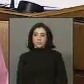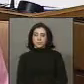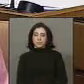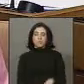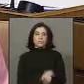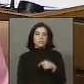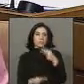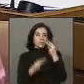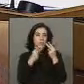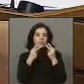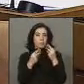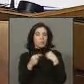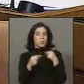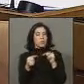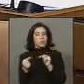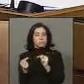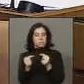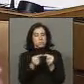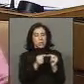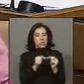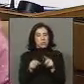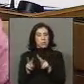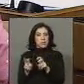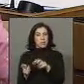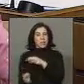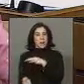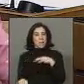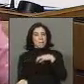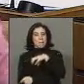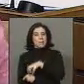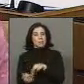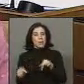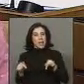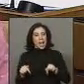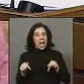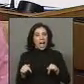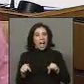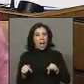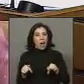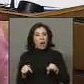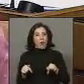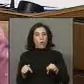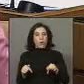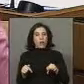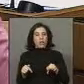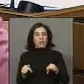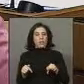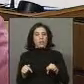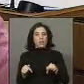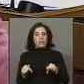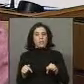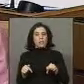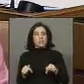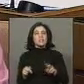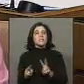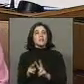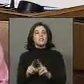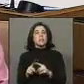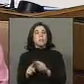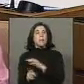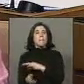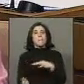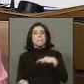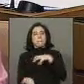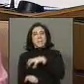hemos mirado y hemos discutido este ministerio, en el cual hoy día va a estar compuesto realmente a través de un